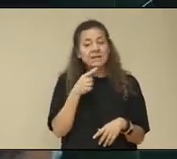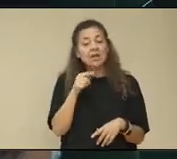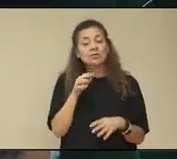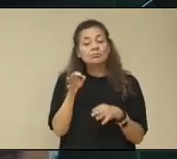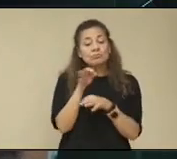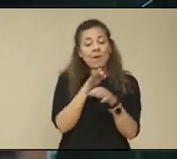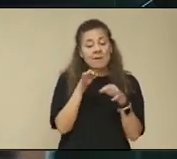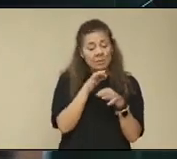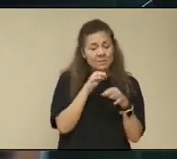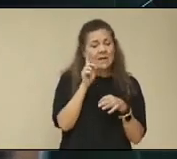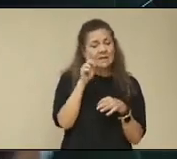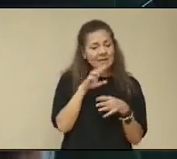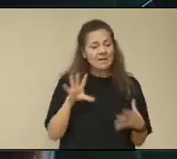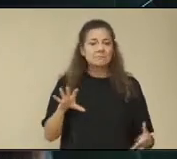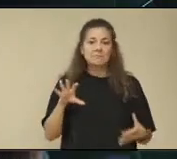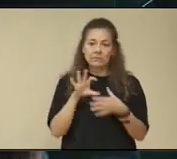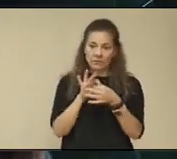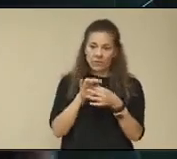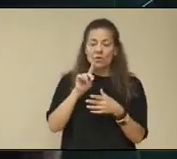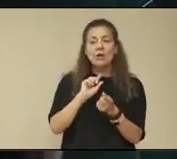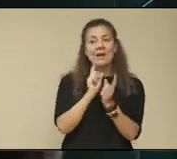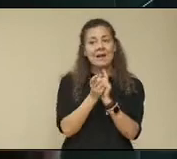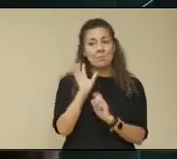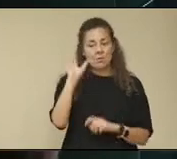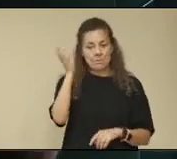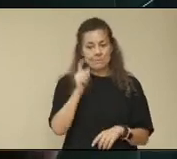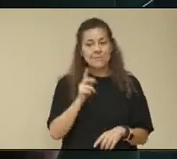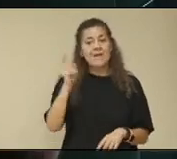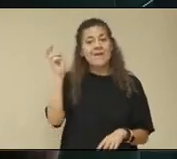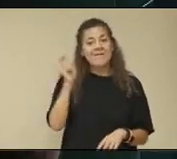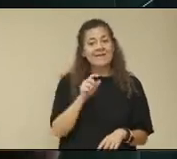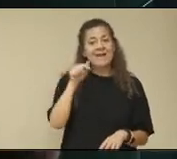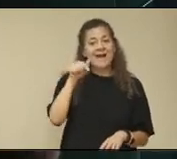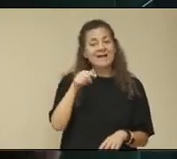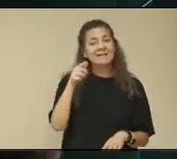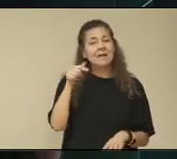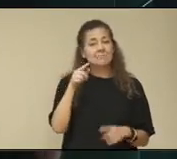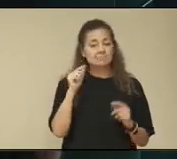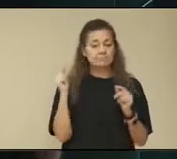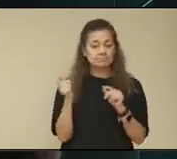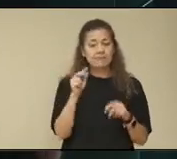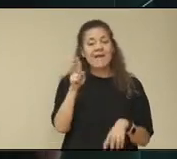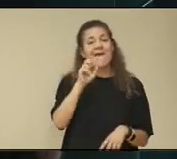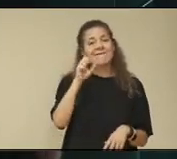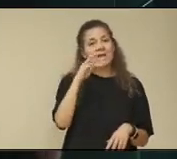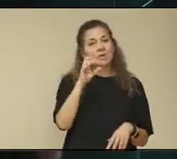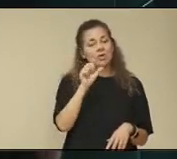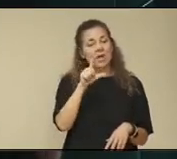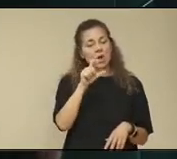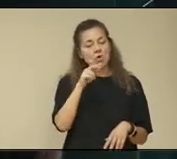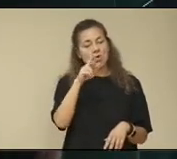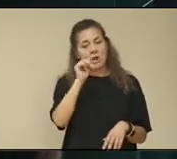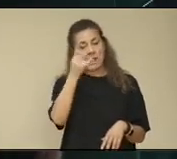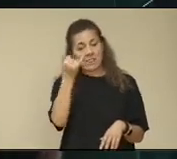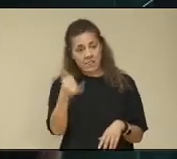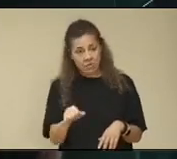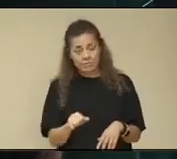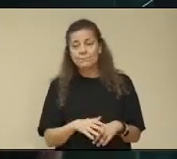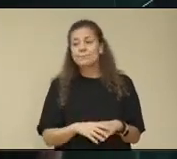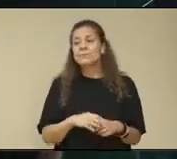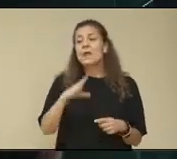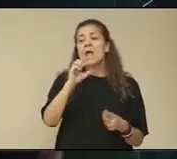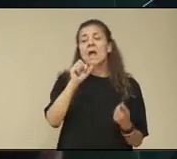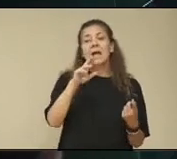microorganismos también tienen que ver con el cambio global. Vendrá a esa mesa redonda Víctor de Lorenzo, del Centro Nacional de Biotecnología,